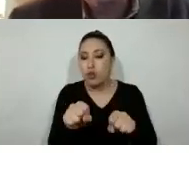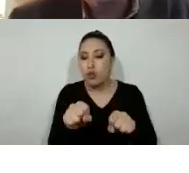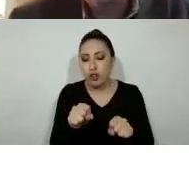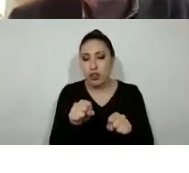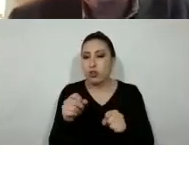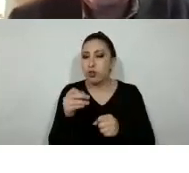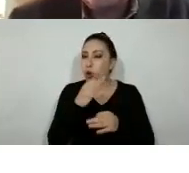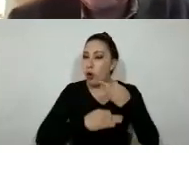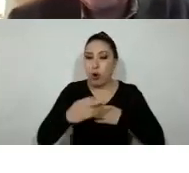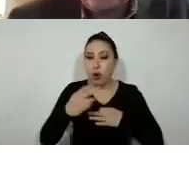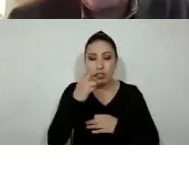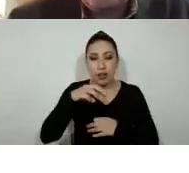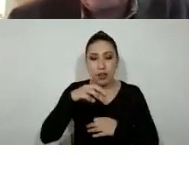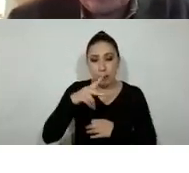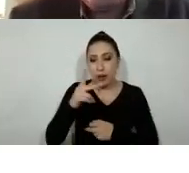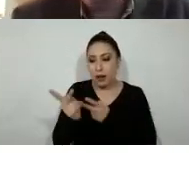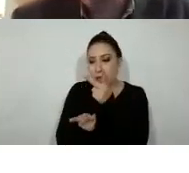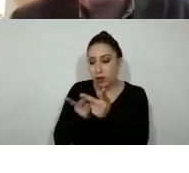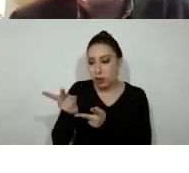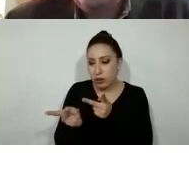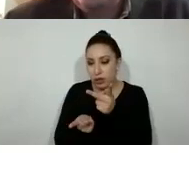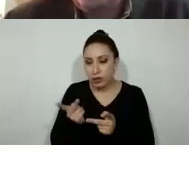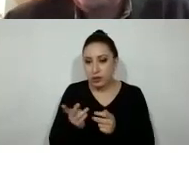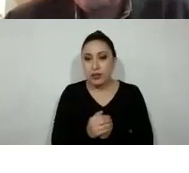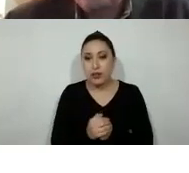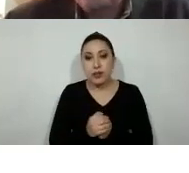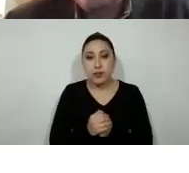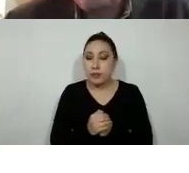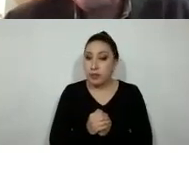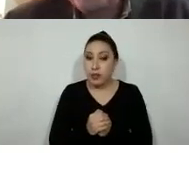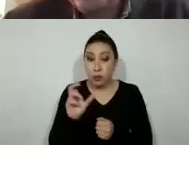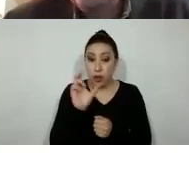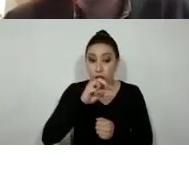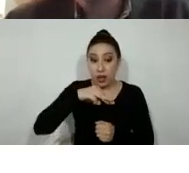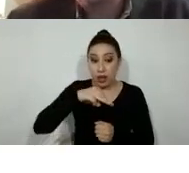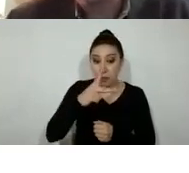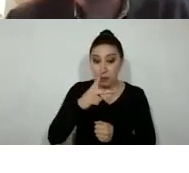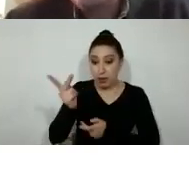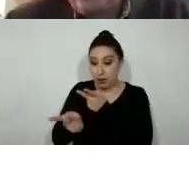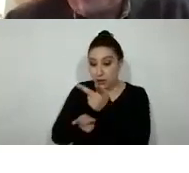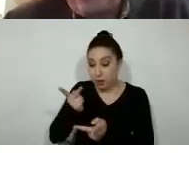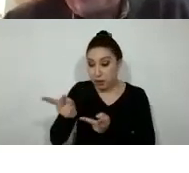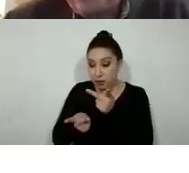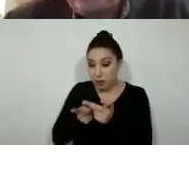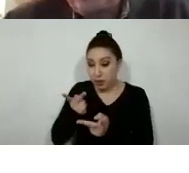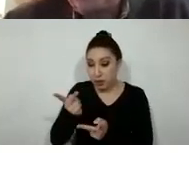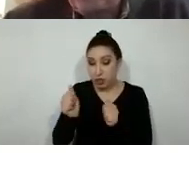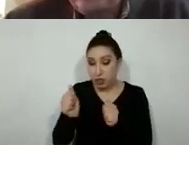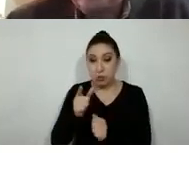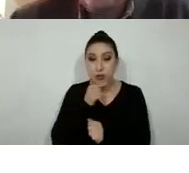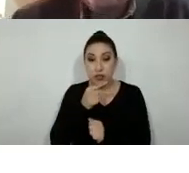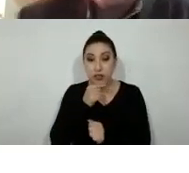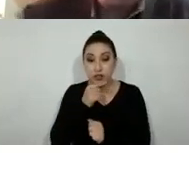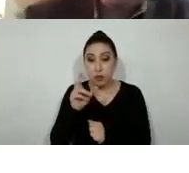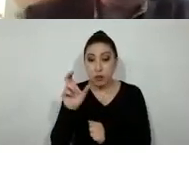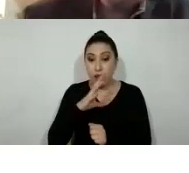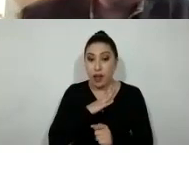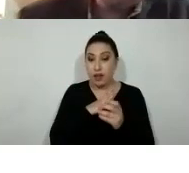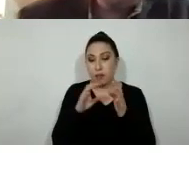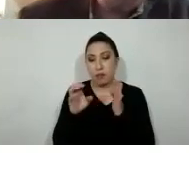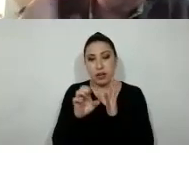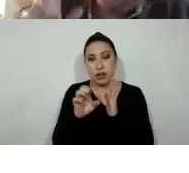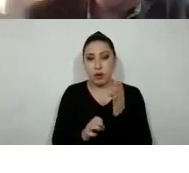Y fíjense nomás el dato, ahí se caen, yo creo que 9 de cada 10 detenciones. Y al